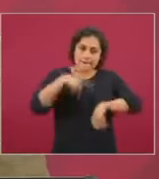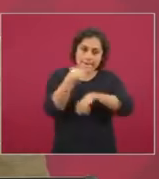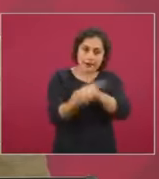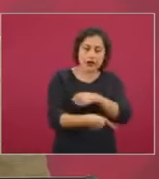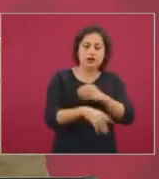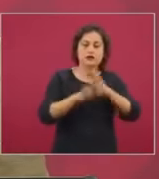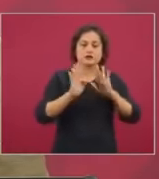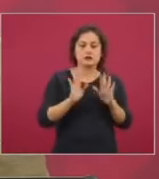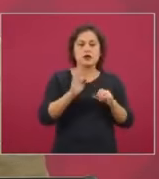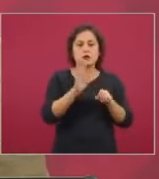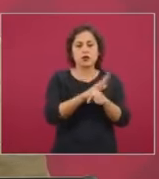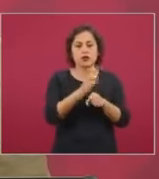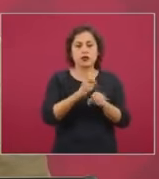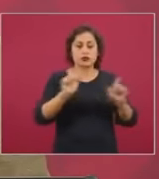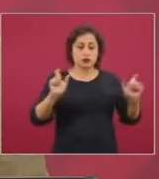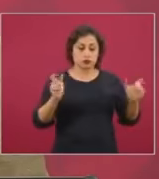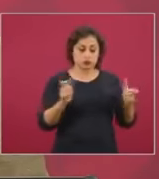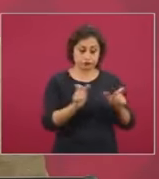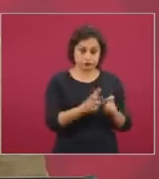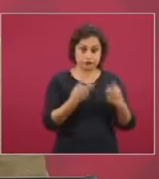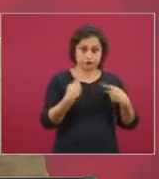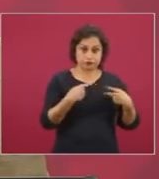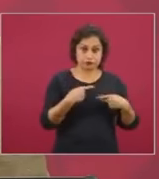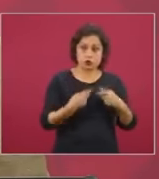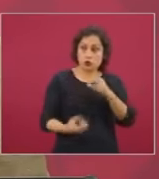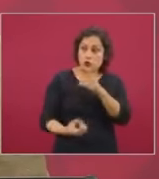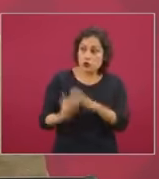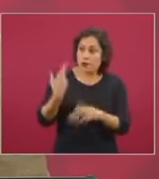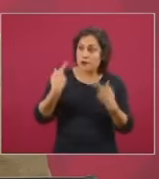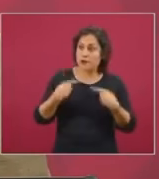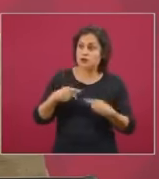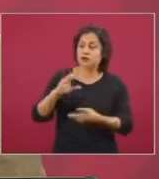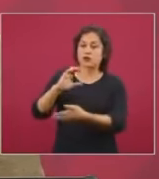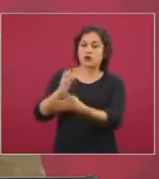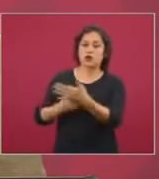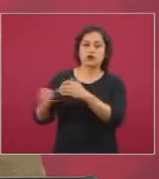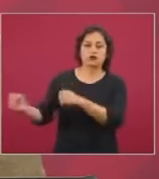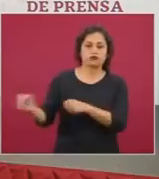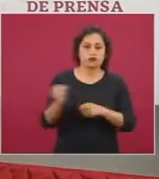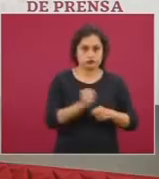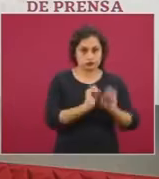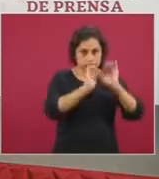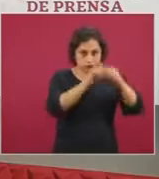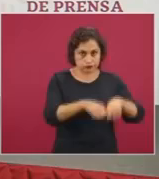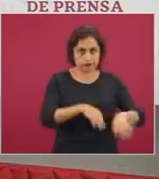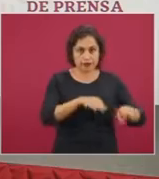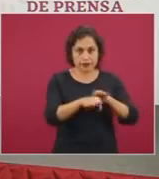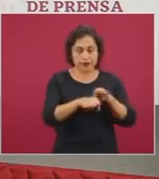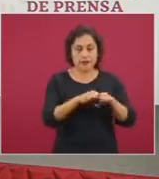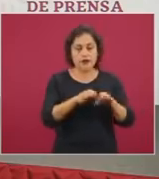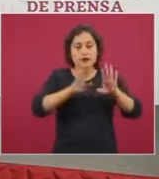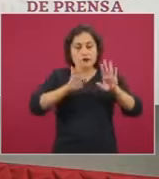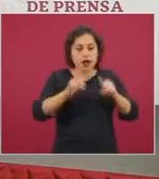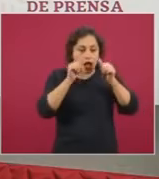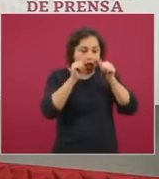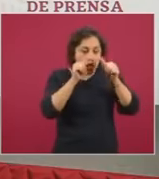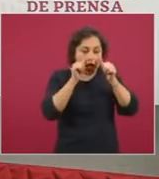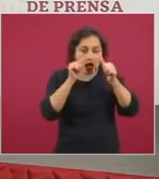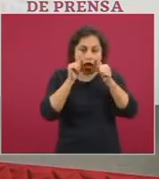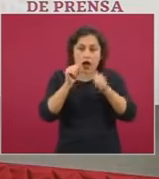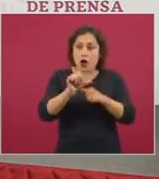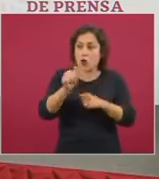mermó mucho la cantidad de personal y se tuvo que contratar, ¿no? Y claramente pues se sigue tratando de cubrir más contratos,